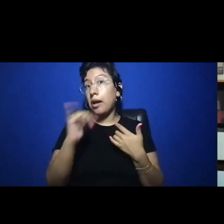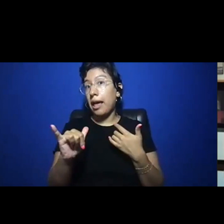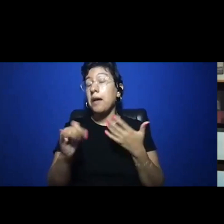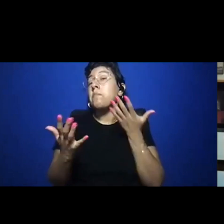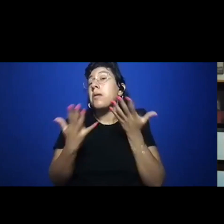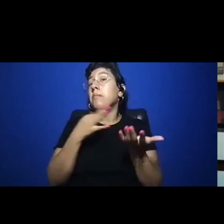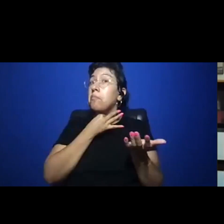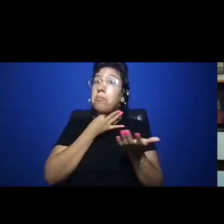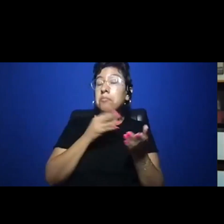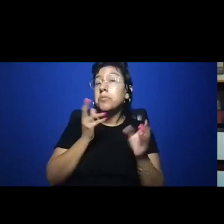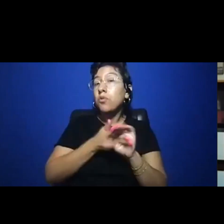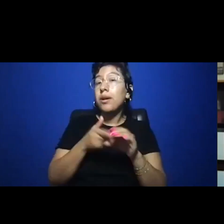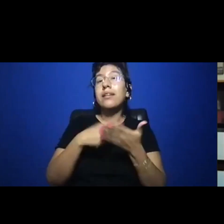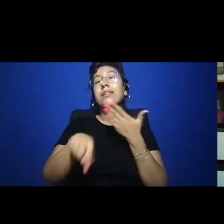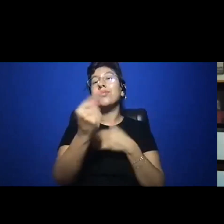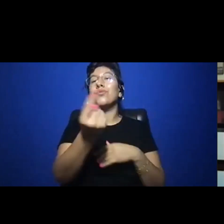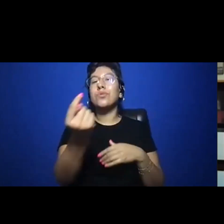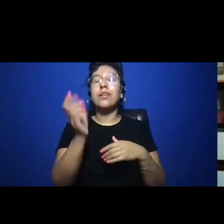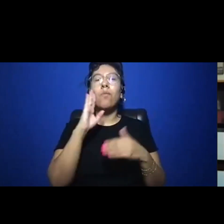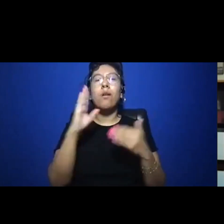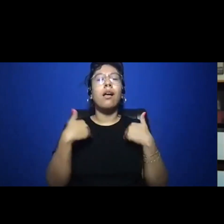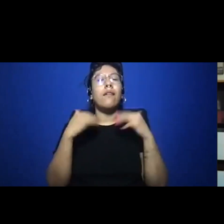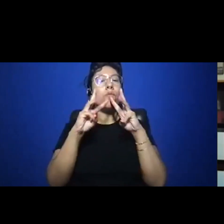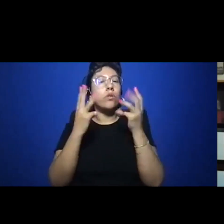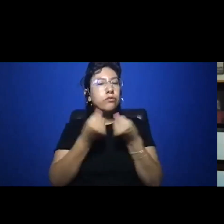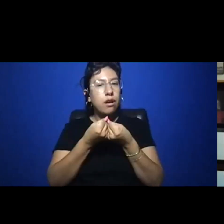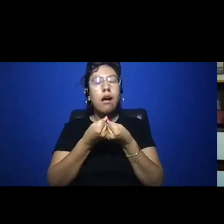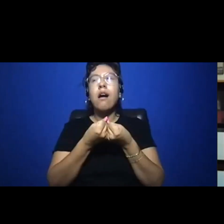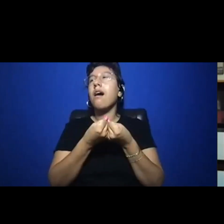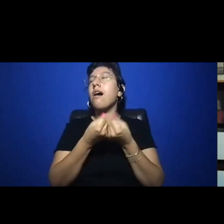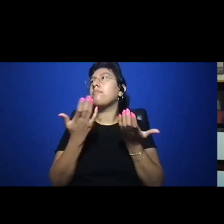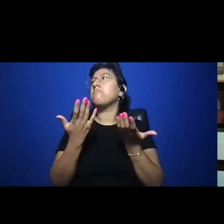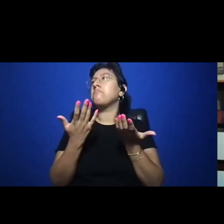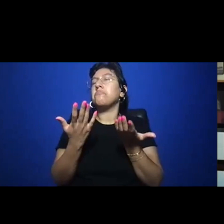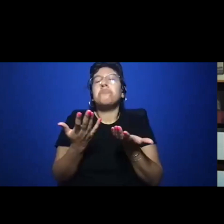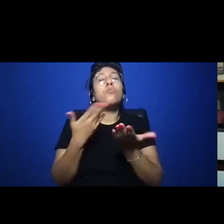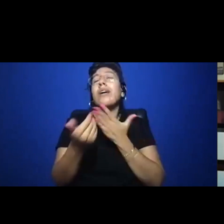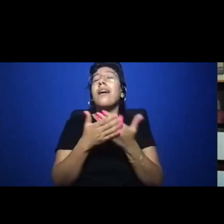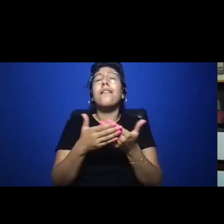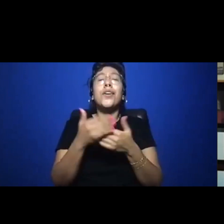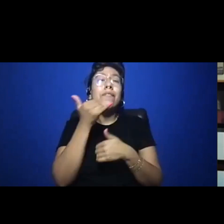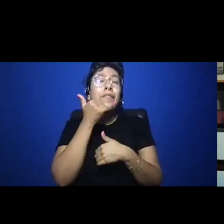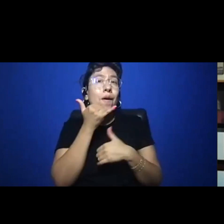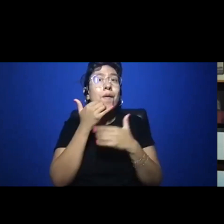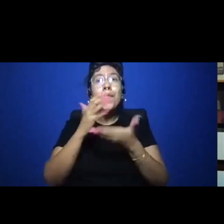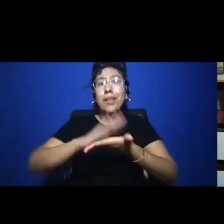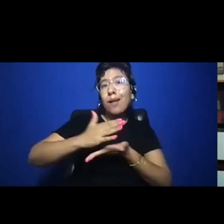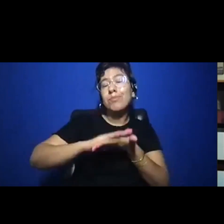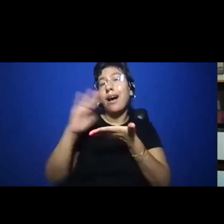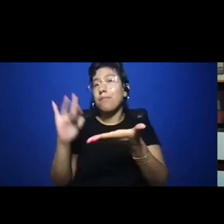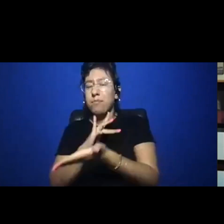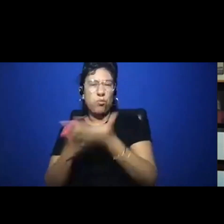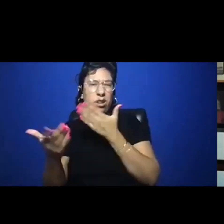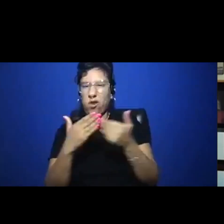que viene en caso de que se quieran unir el próximo martes. Vamos a tener un taller sobre cualquier dispositivo que ustedes tengan,